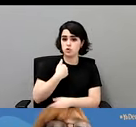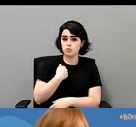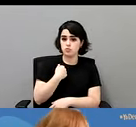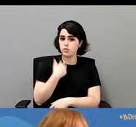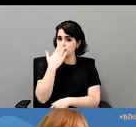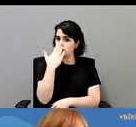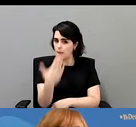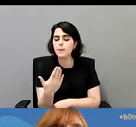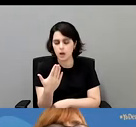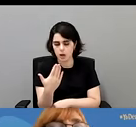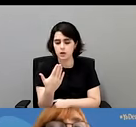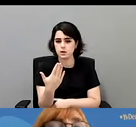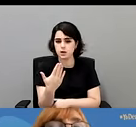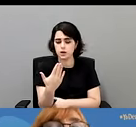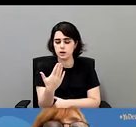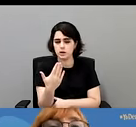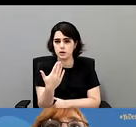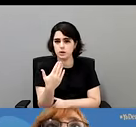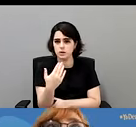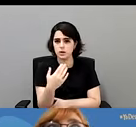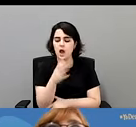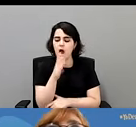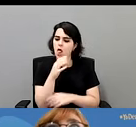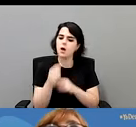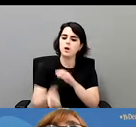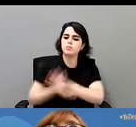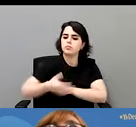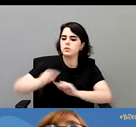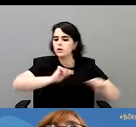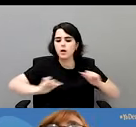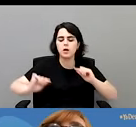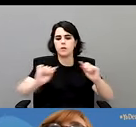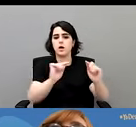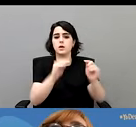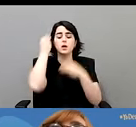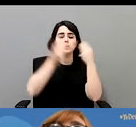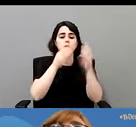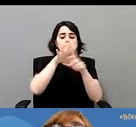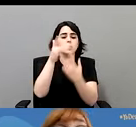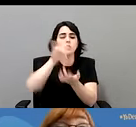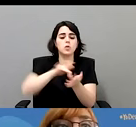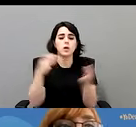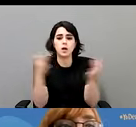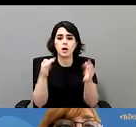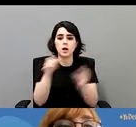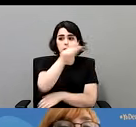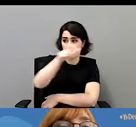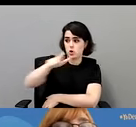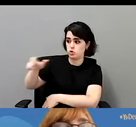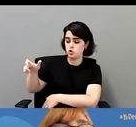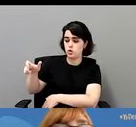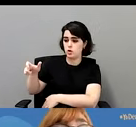honestamente, quiero que sobre esto se abra debate, creo que lo que ha pasado aquí es que las personas que